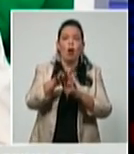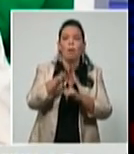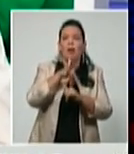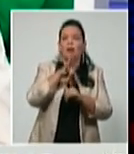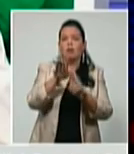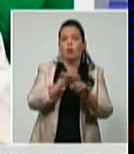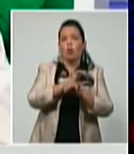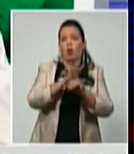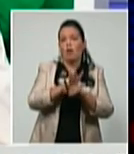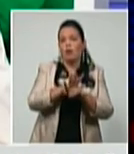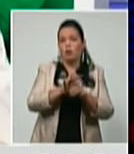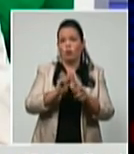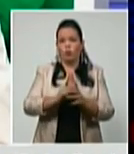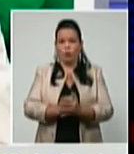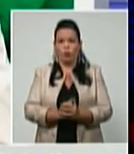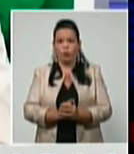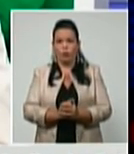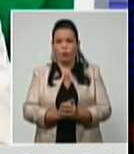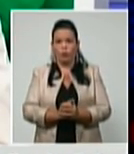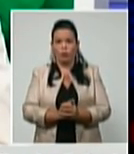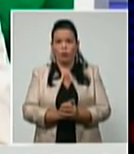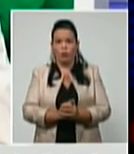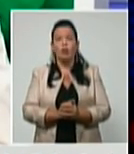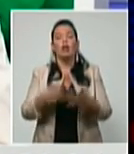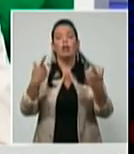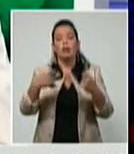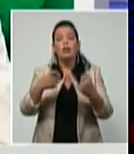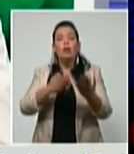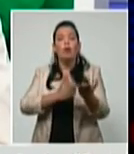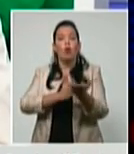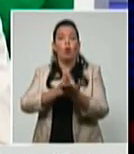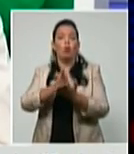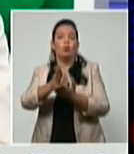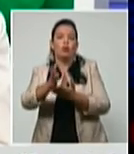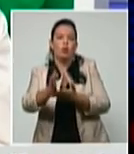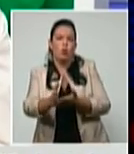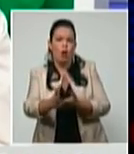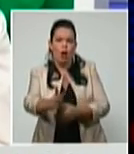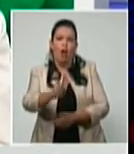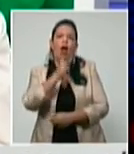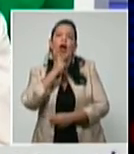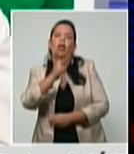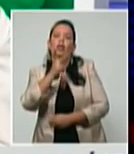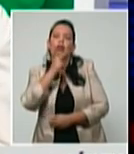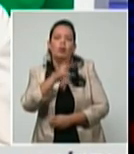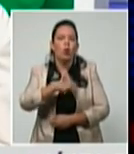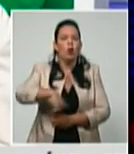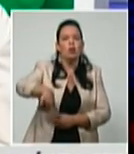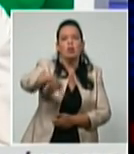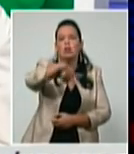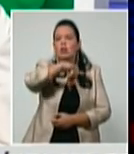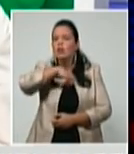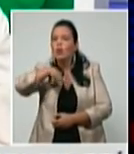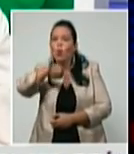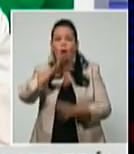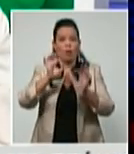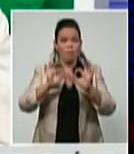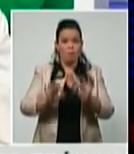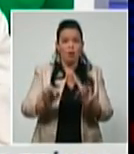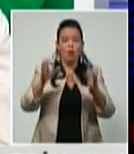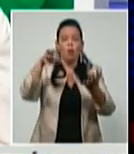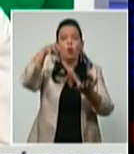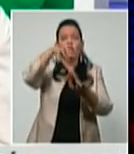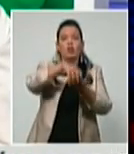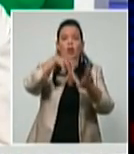Y entonces sigue el protocolo que tiene todos los casos confirmados de COVID-19 en nuestro